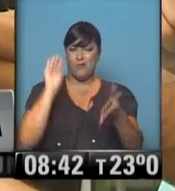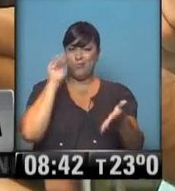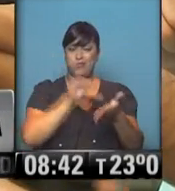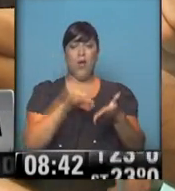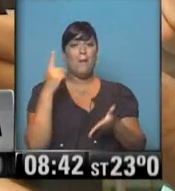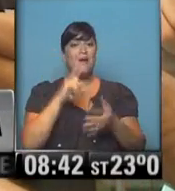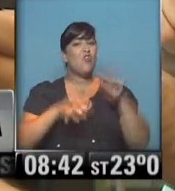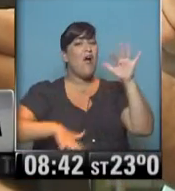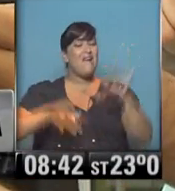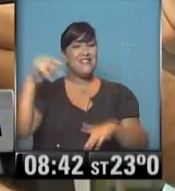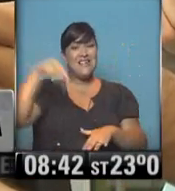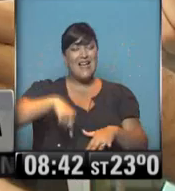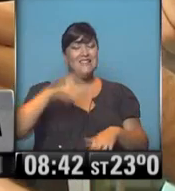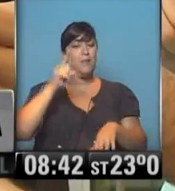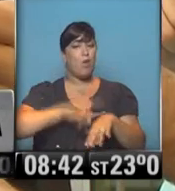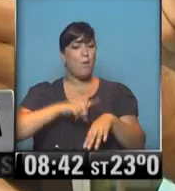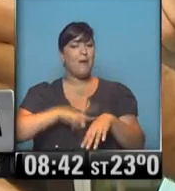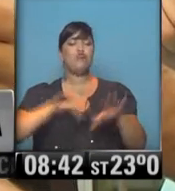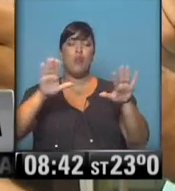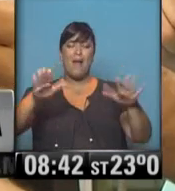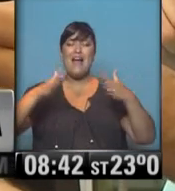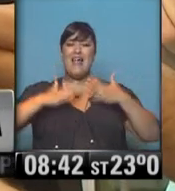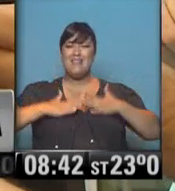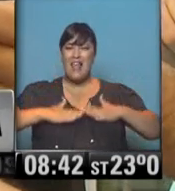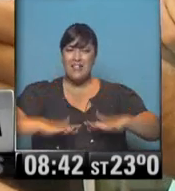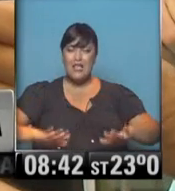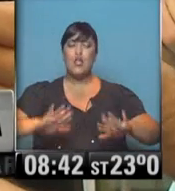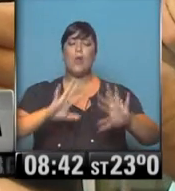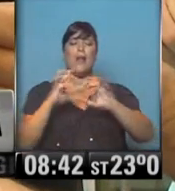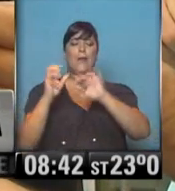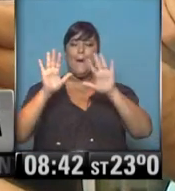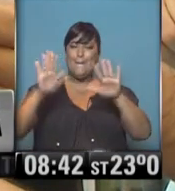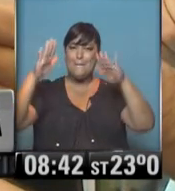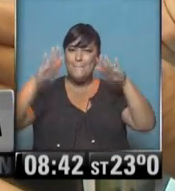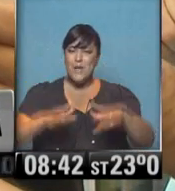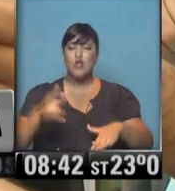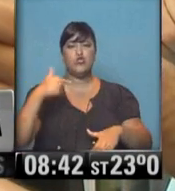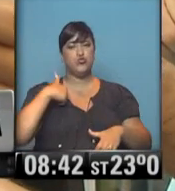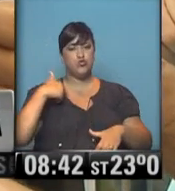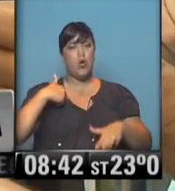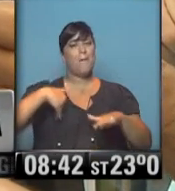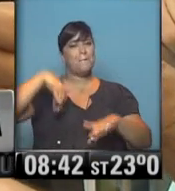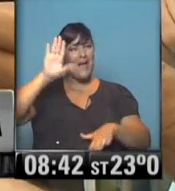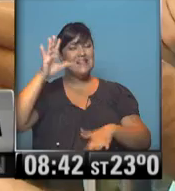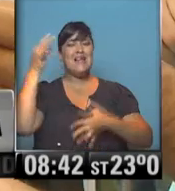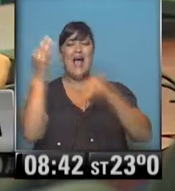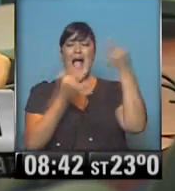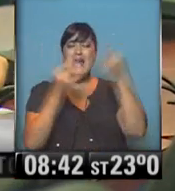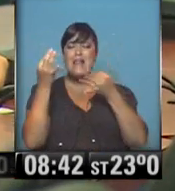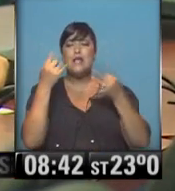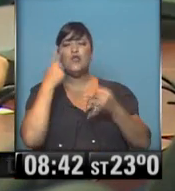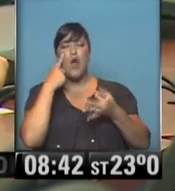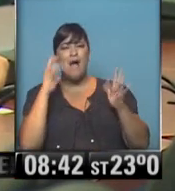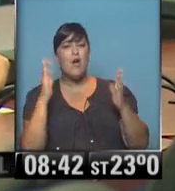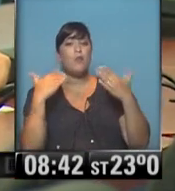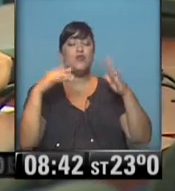y en este contexto tal vez para bajar un poco la la conflictividad Yo estaría eh analizando la posibilidad de